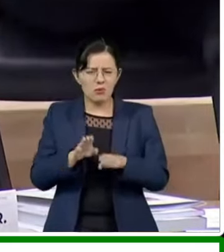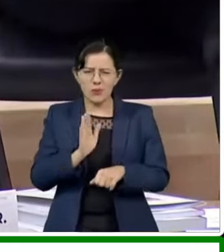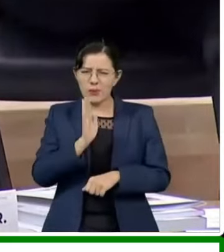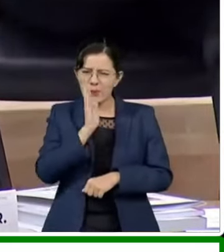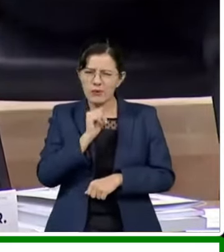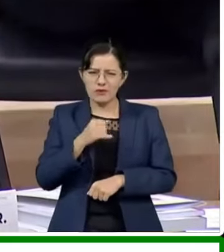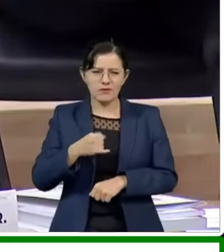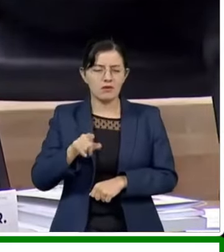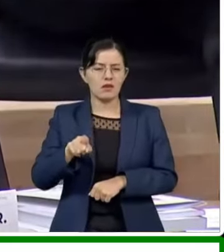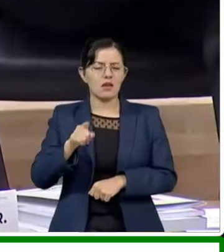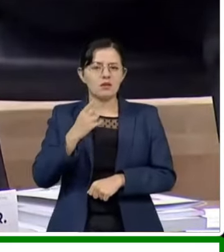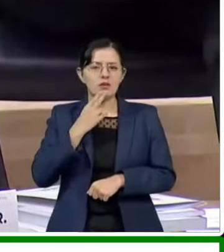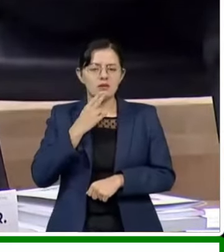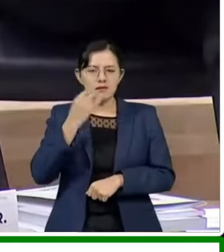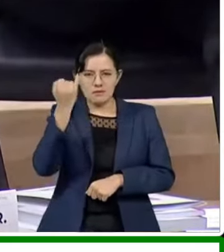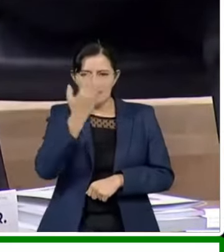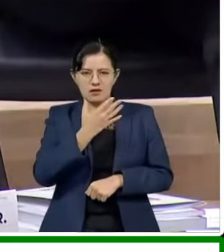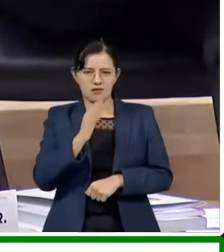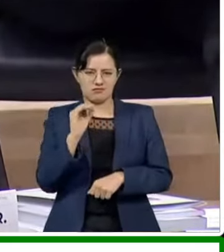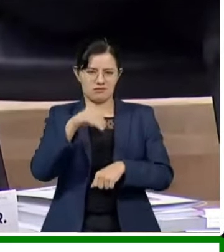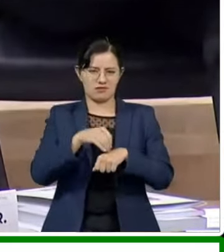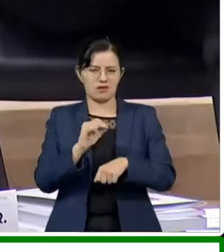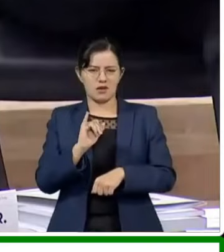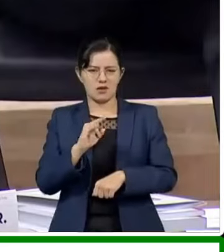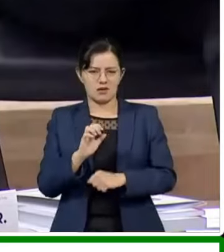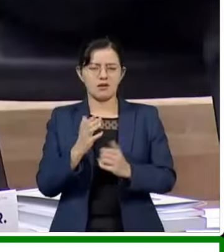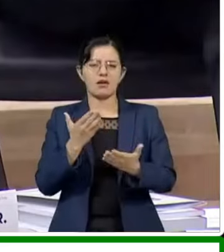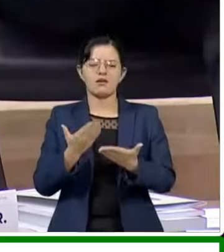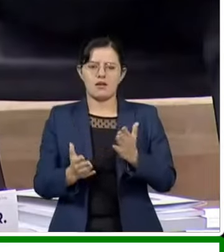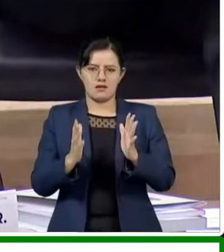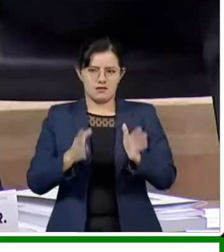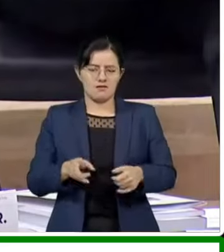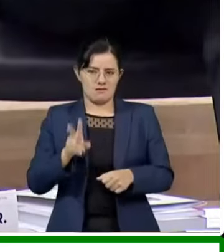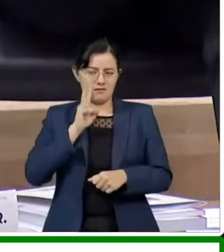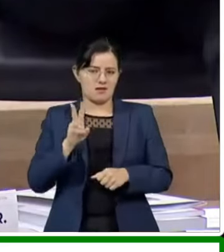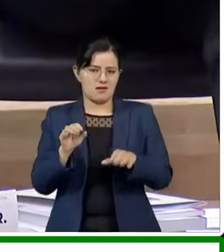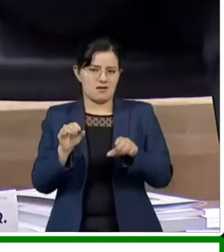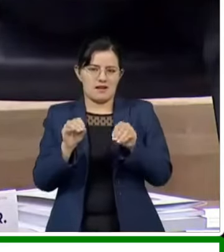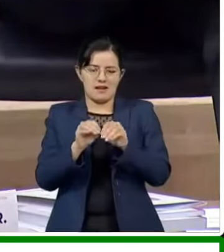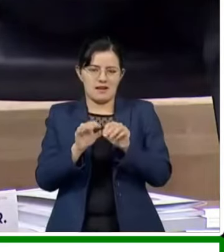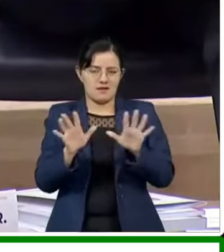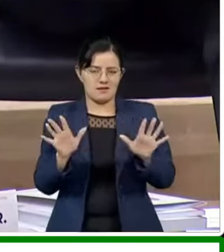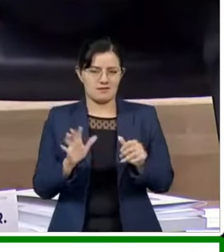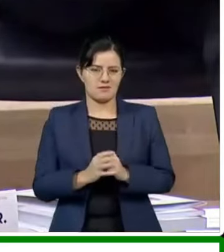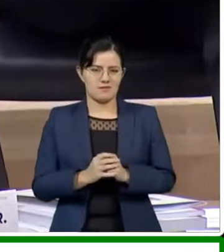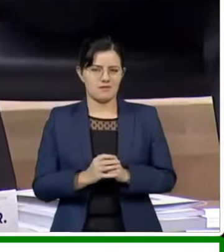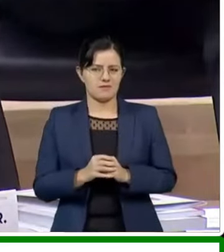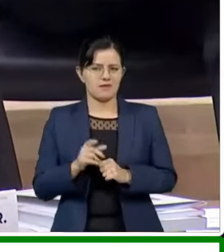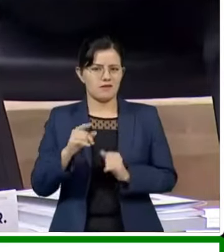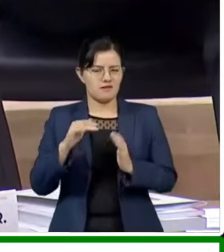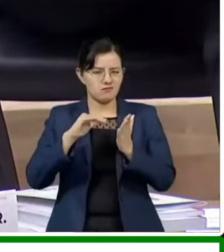que utiliza el logotipo del INE. Ahora ya queda claro, de manera absolutamente